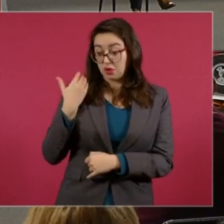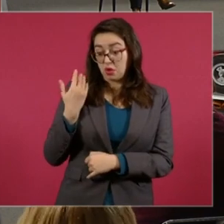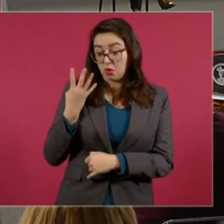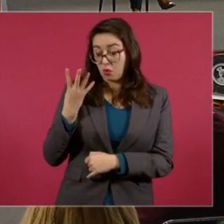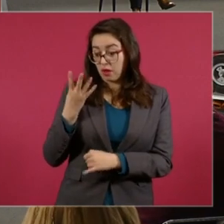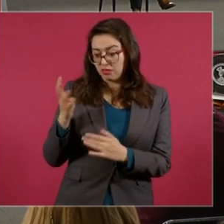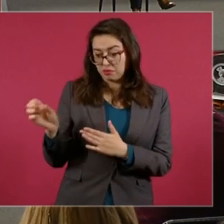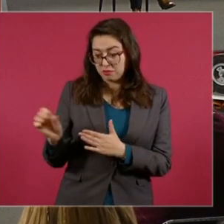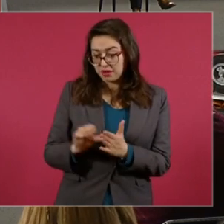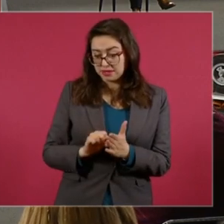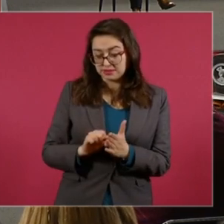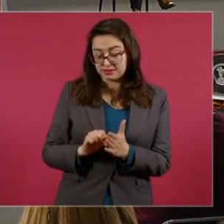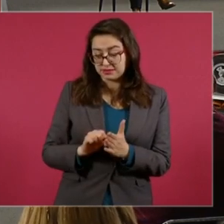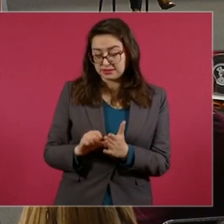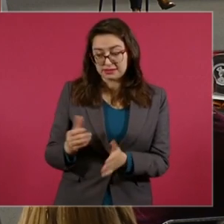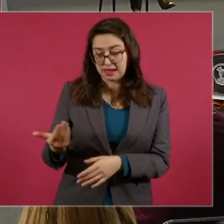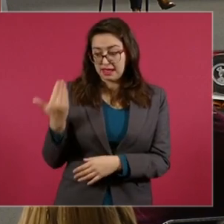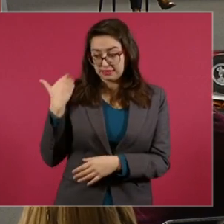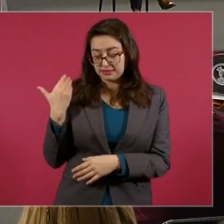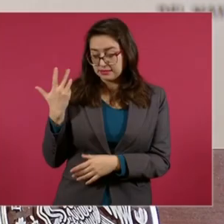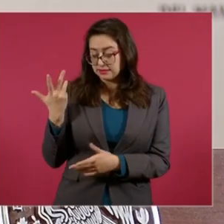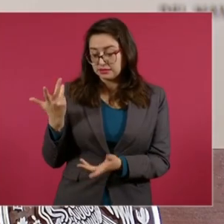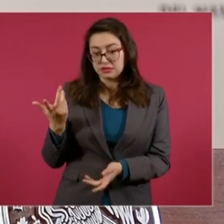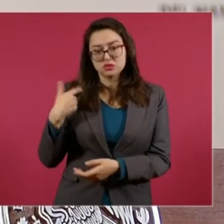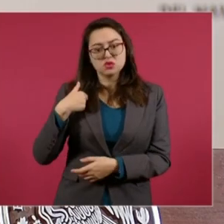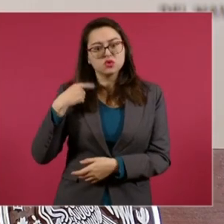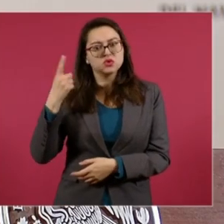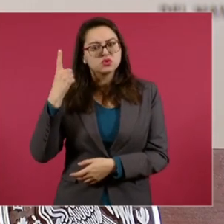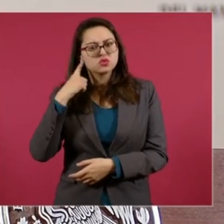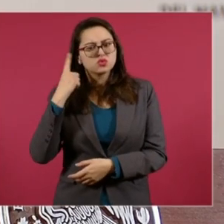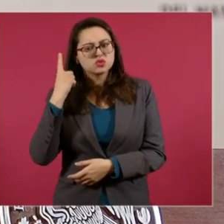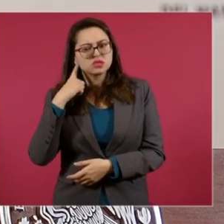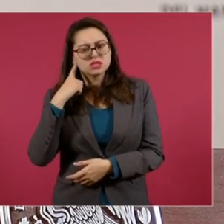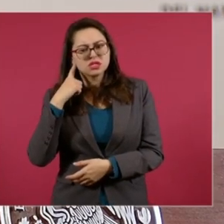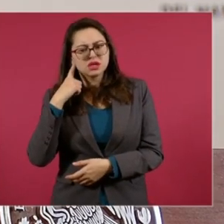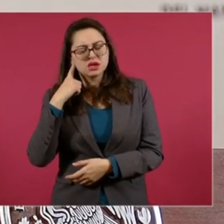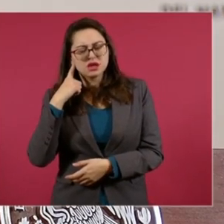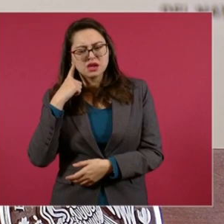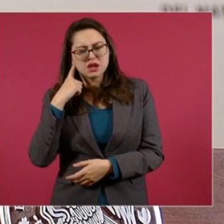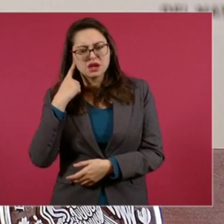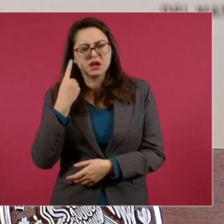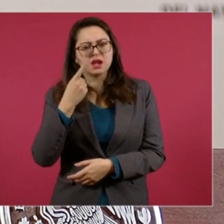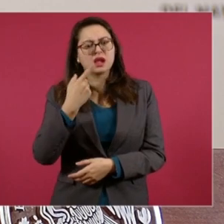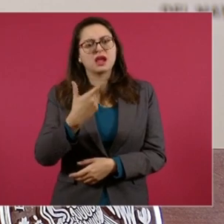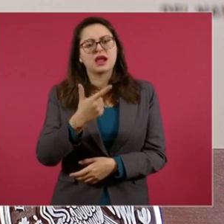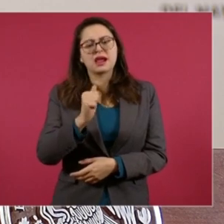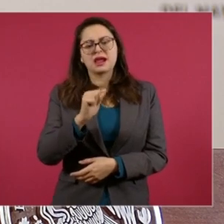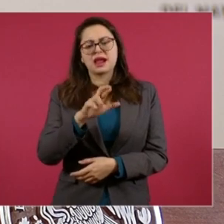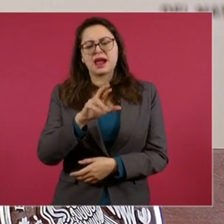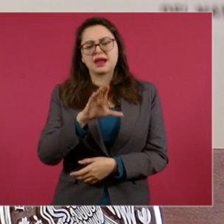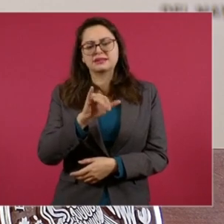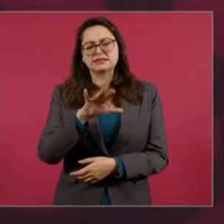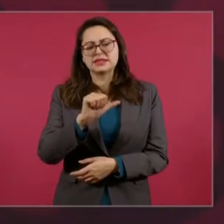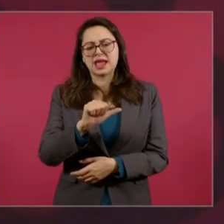ingresó al CISEN al inicio del gobierno de Salinas de Gortari.